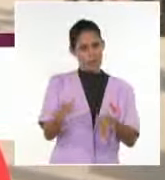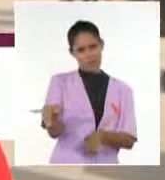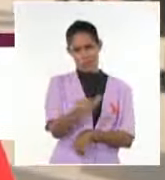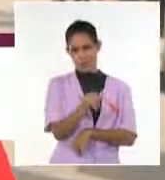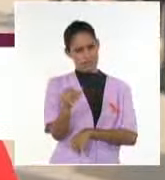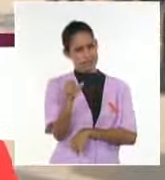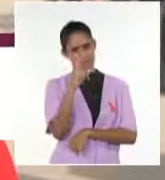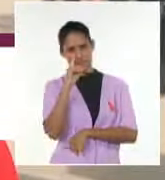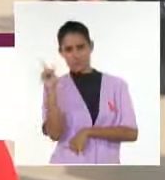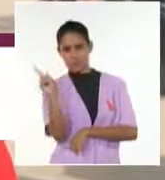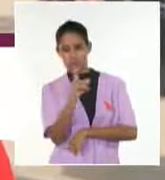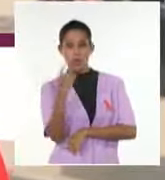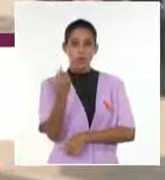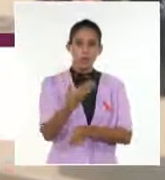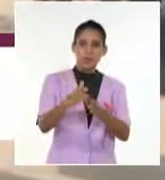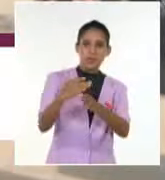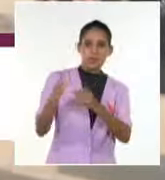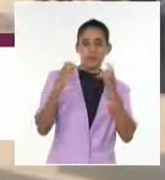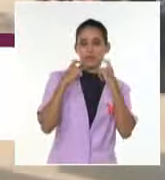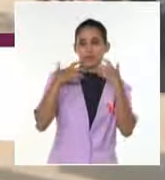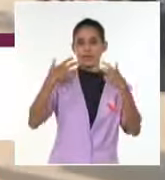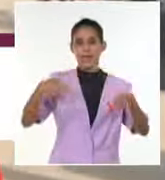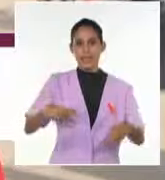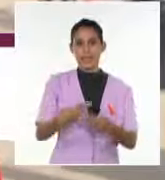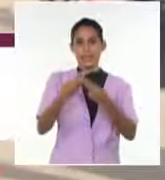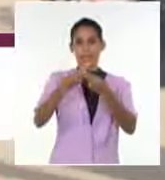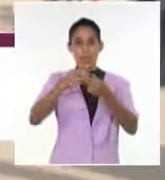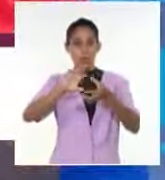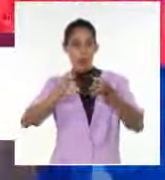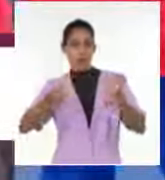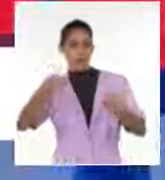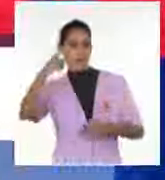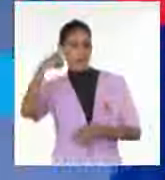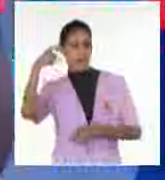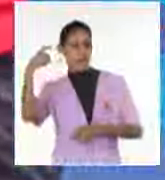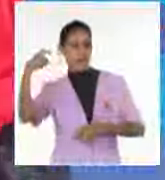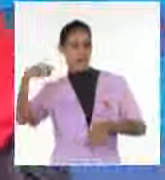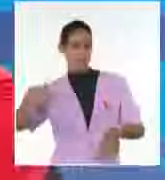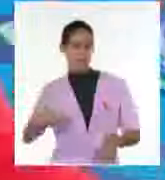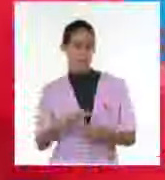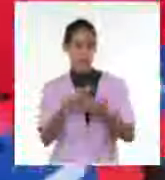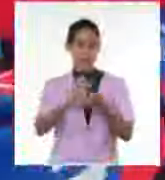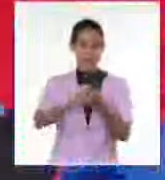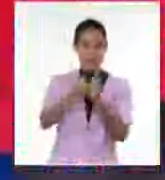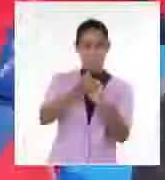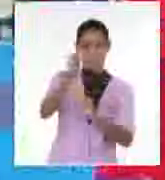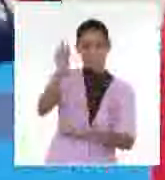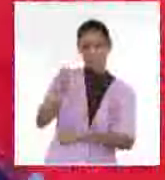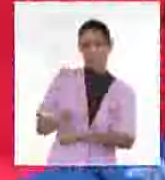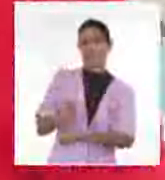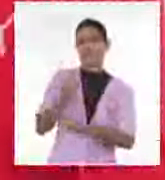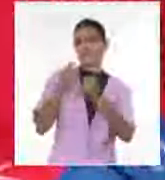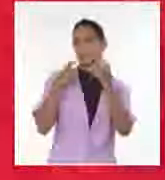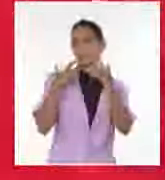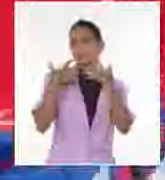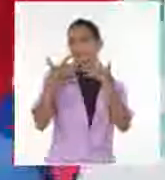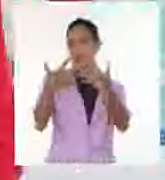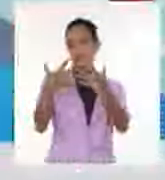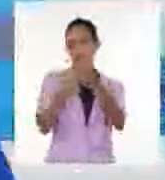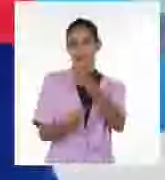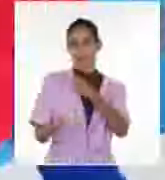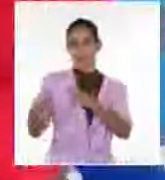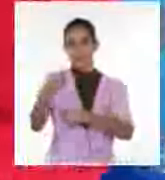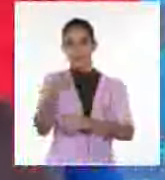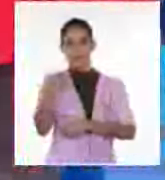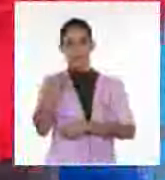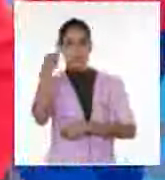todos los atletas. Los Juegos Olímpicos es un sueño para todo deportista y creo que es algo único. Creo que he alcanzado también